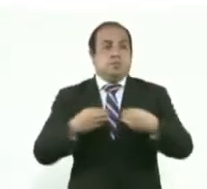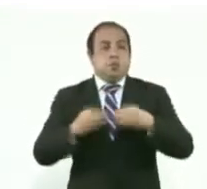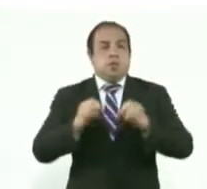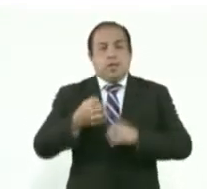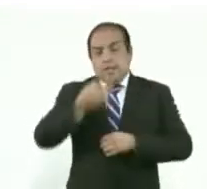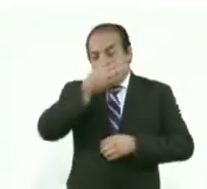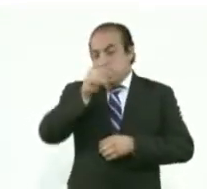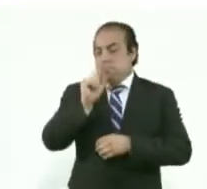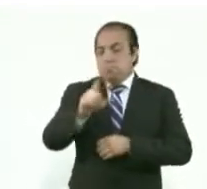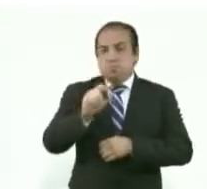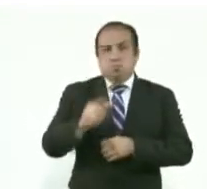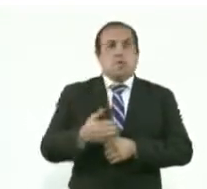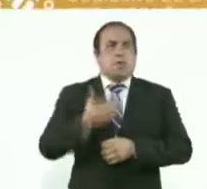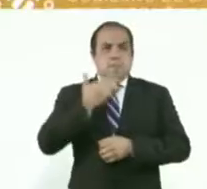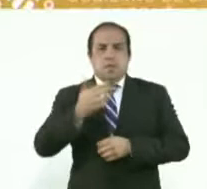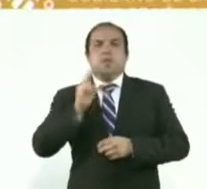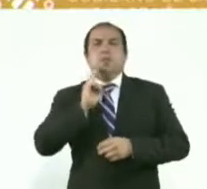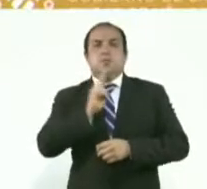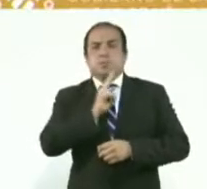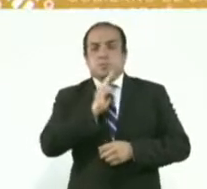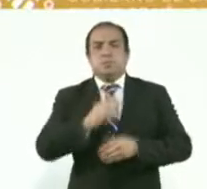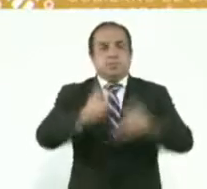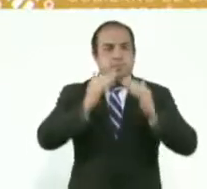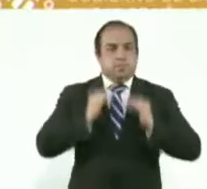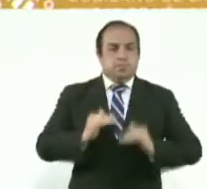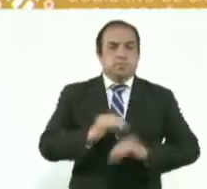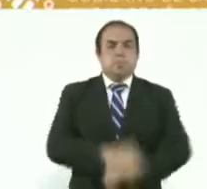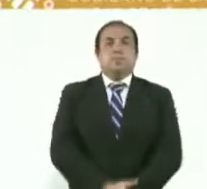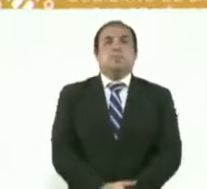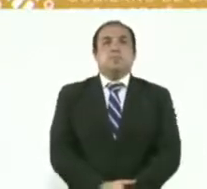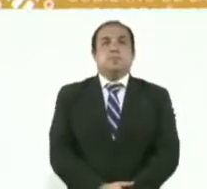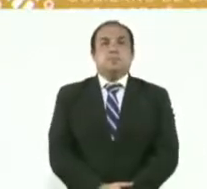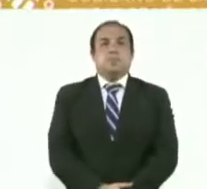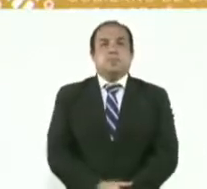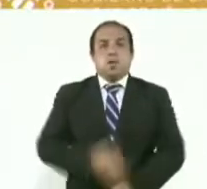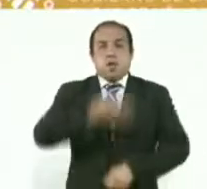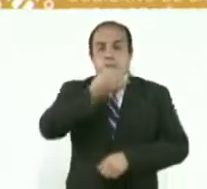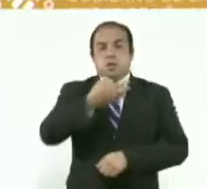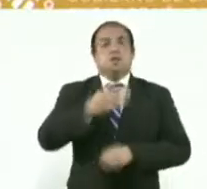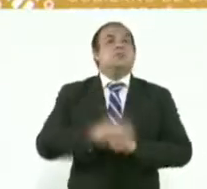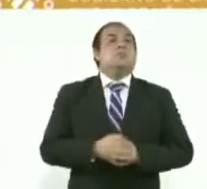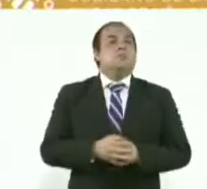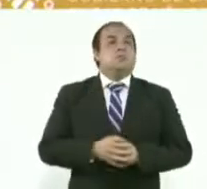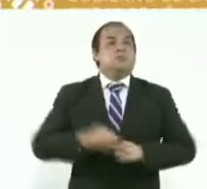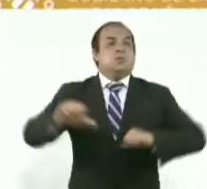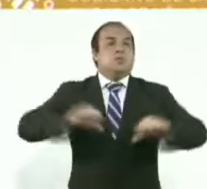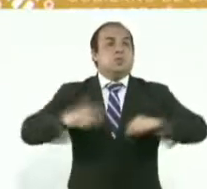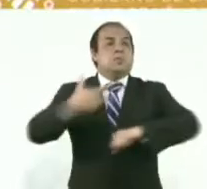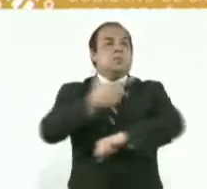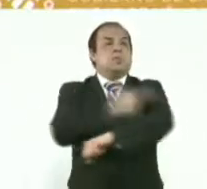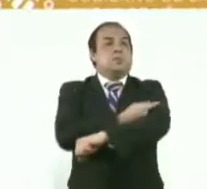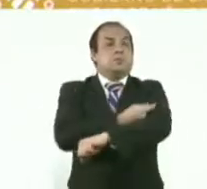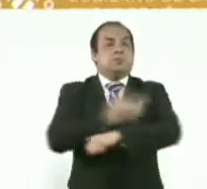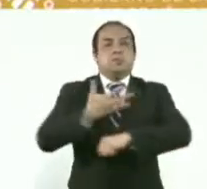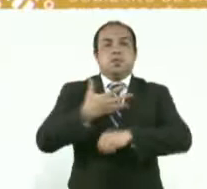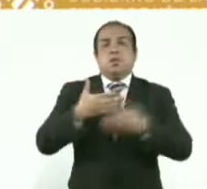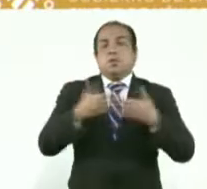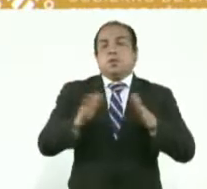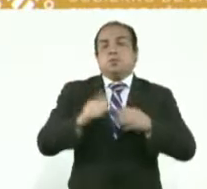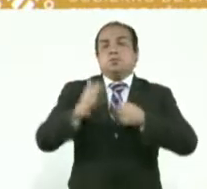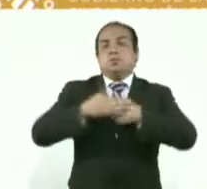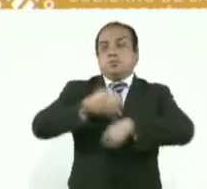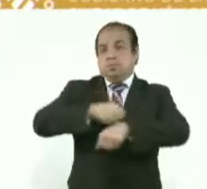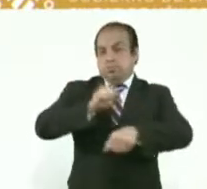mismos. Y es una buena noticia. Siguiente. Finalmente les damos los anuncios sobre las actividades de vacunación que estarán activas la